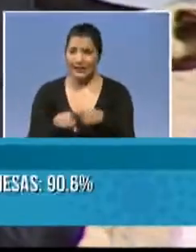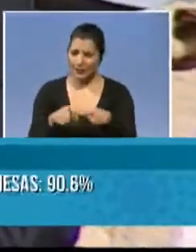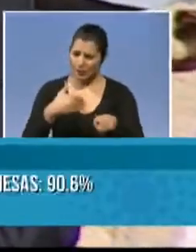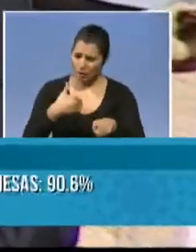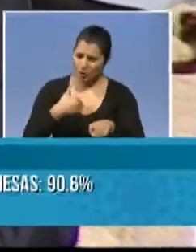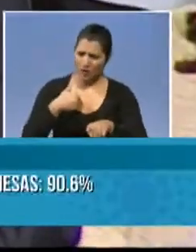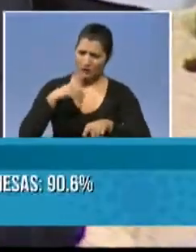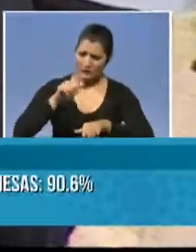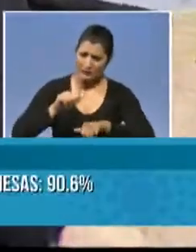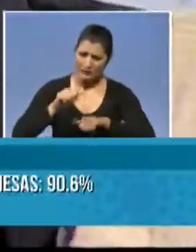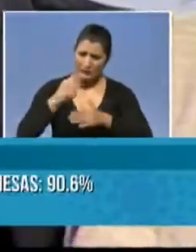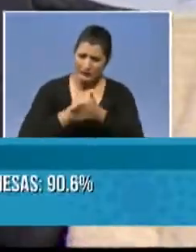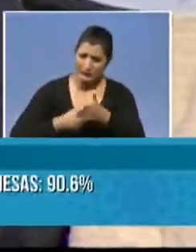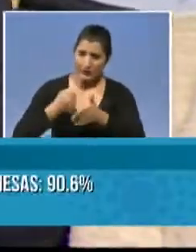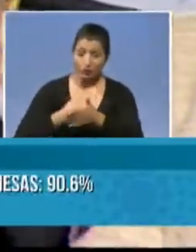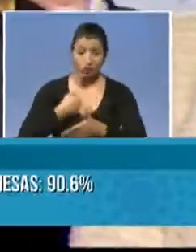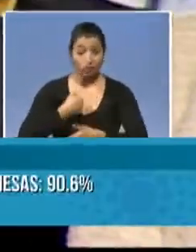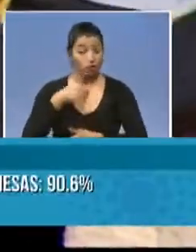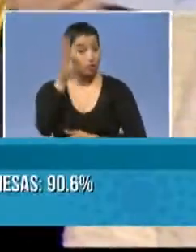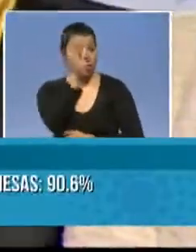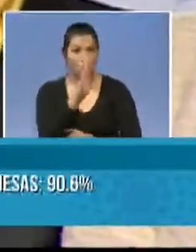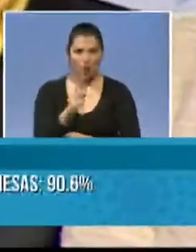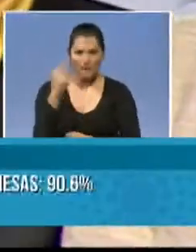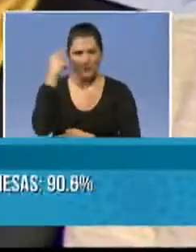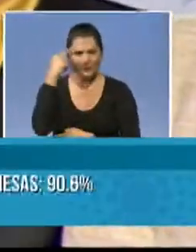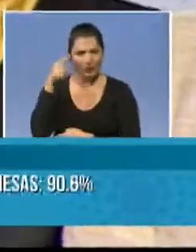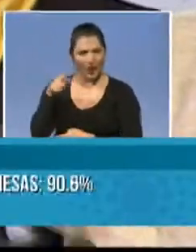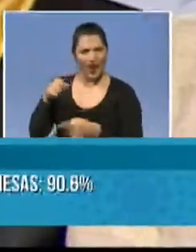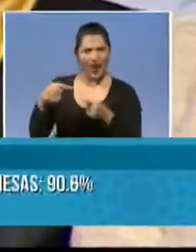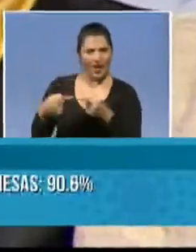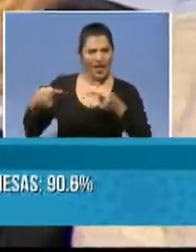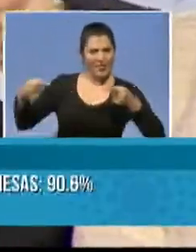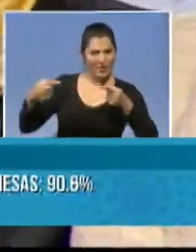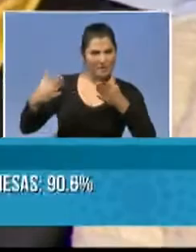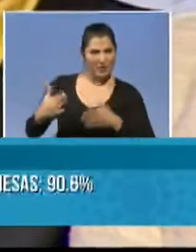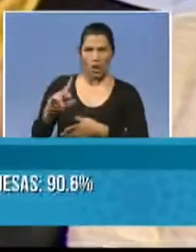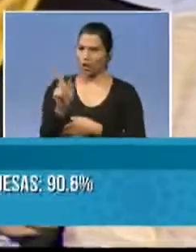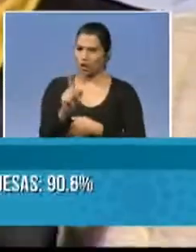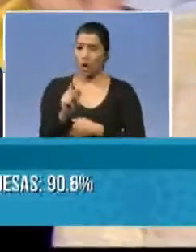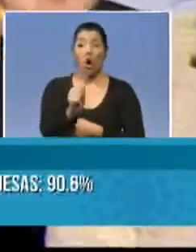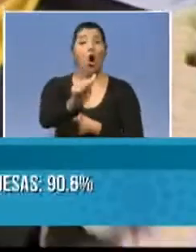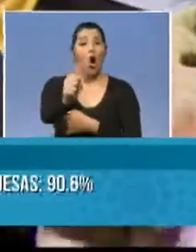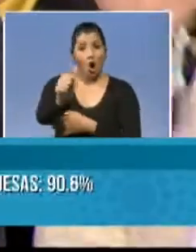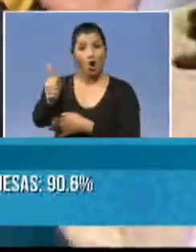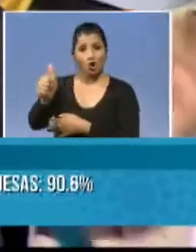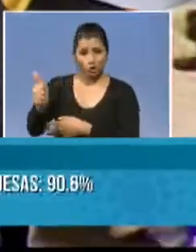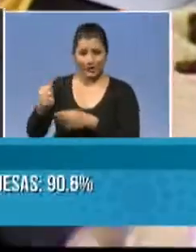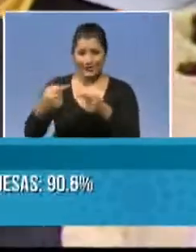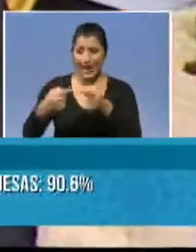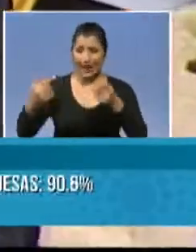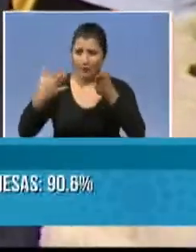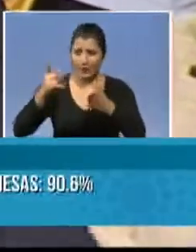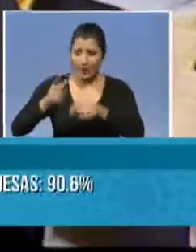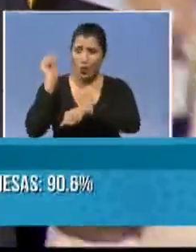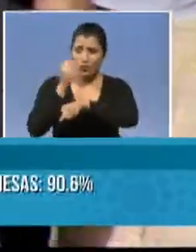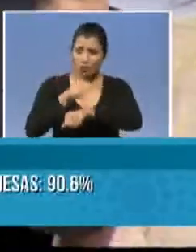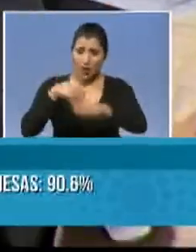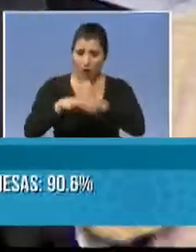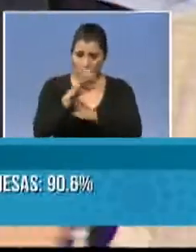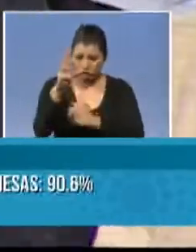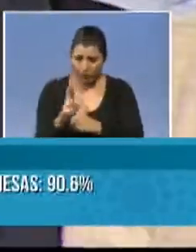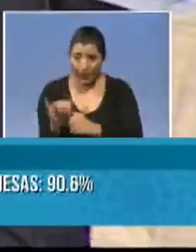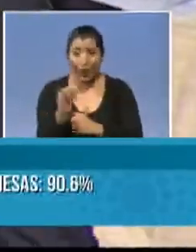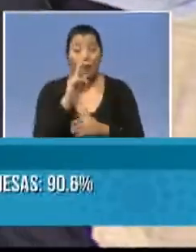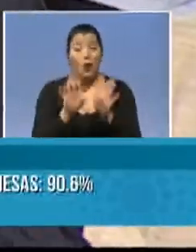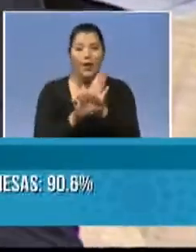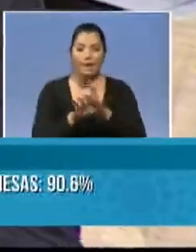que esforzarse. Nunca pensemos que él es el adversario, no, son otros los adversarios que tenemos que derrotar en este país. La